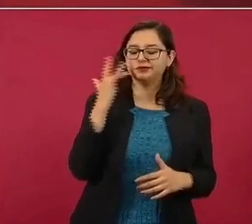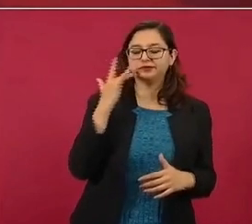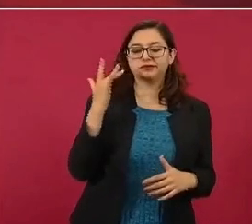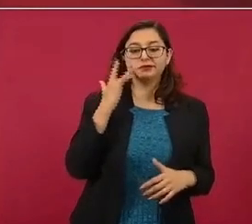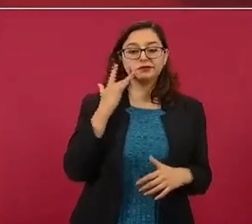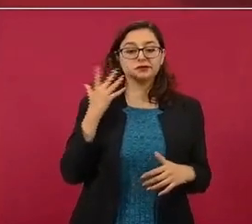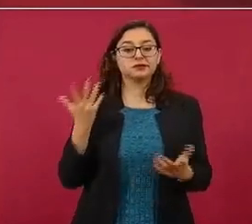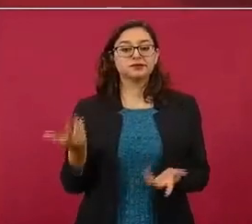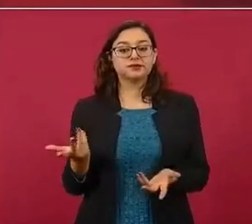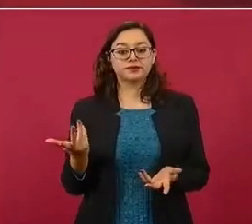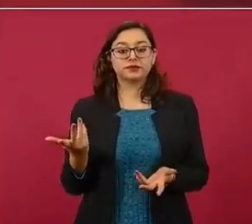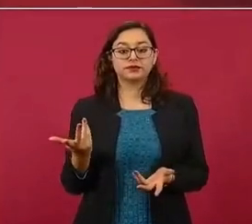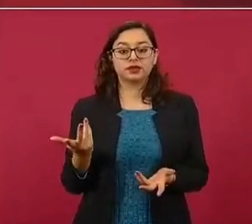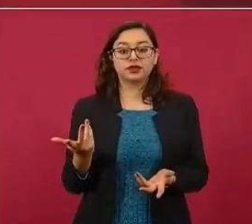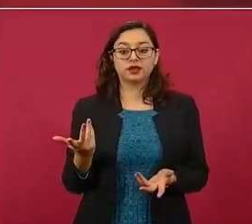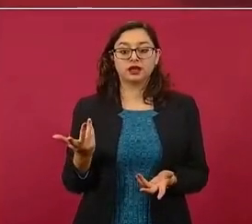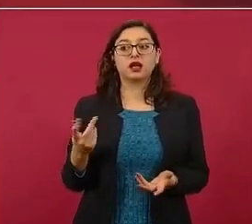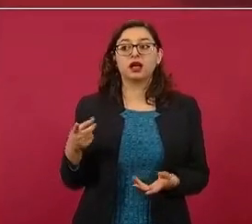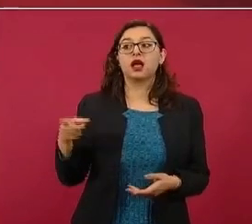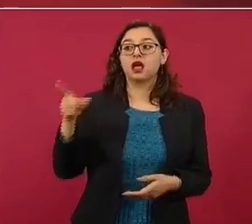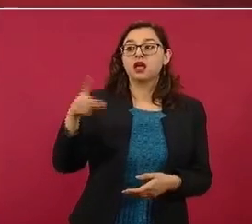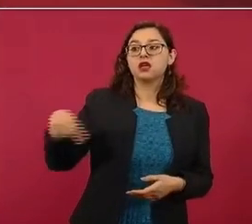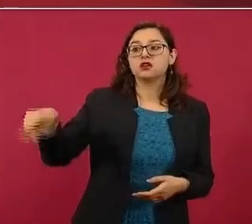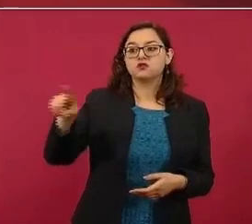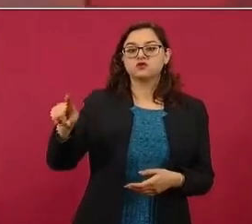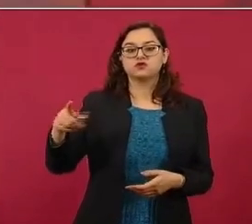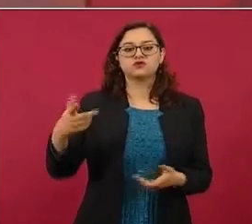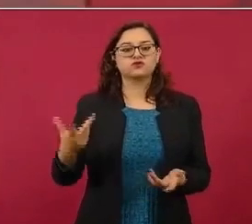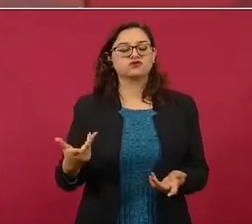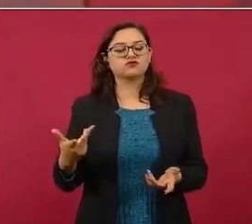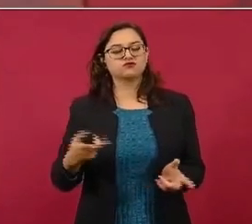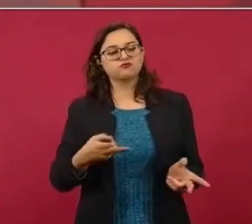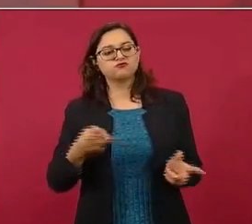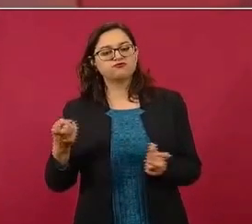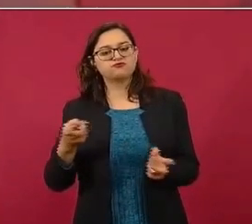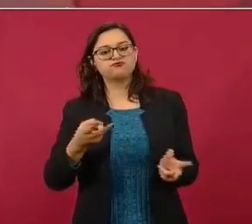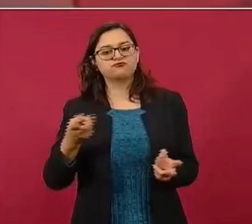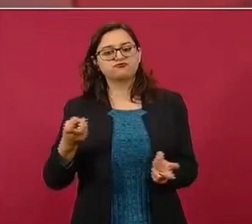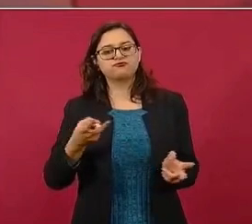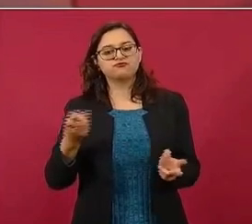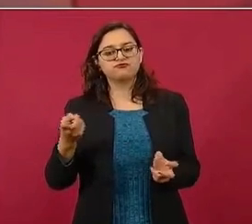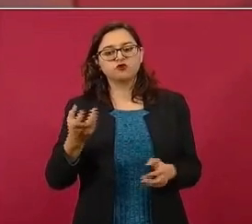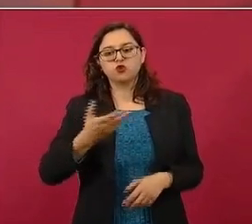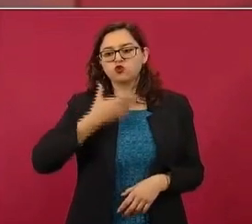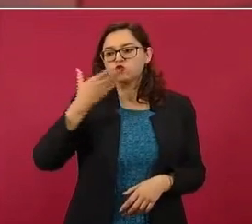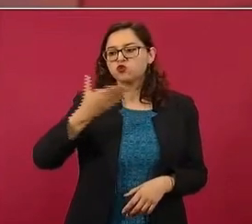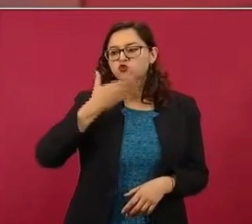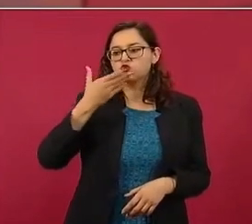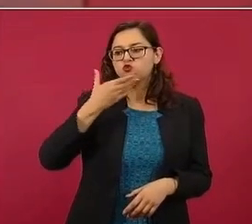y que se robaba el dinero del pueblo.